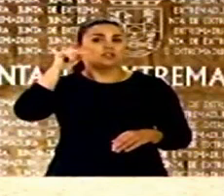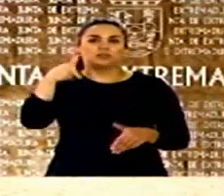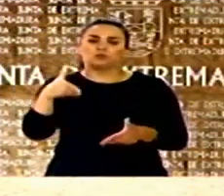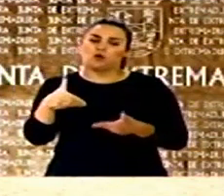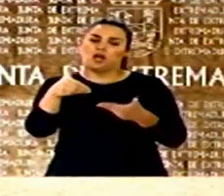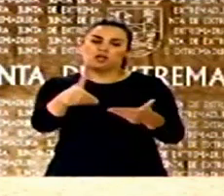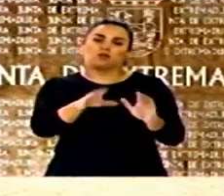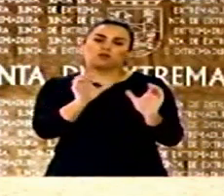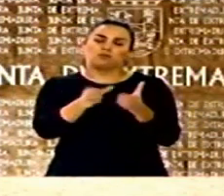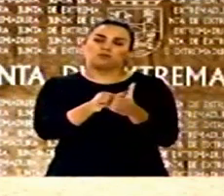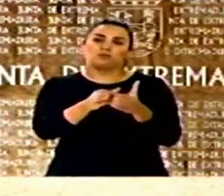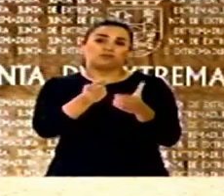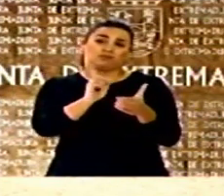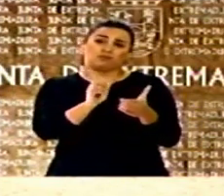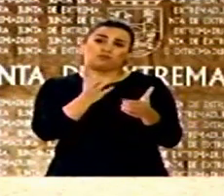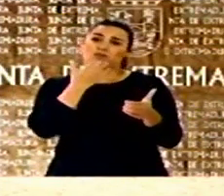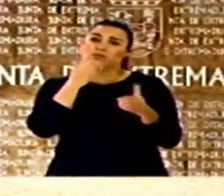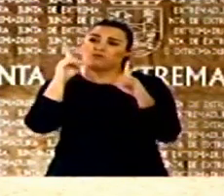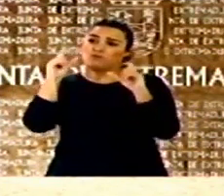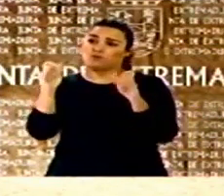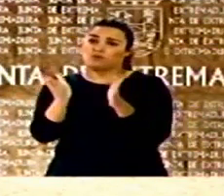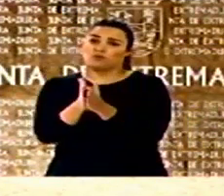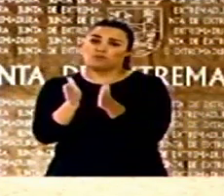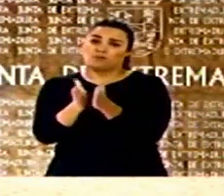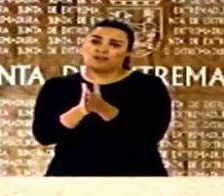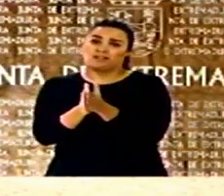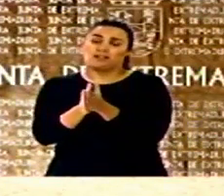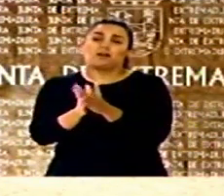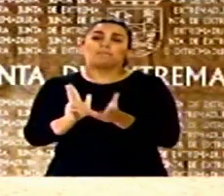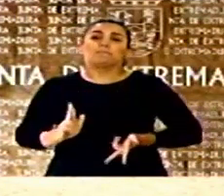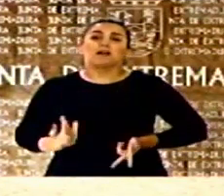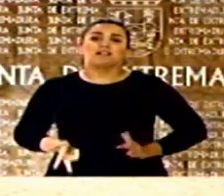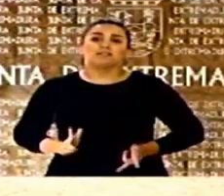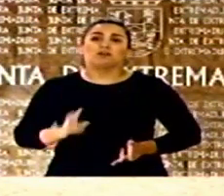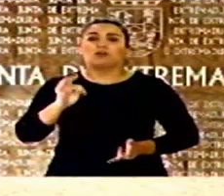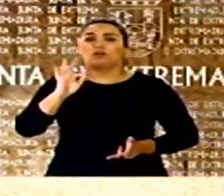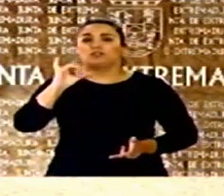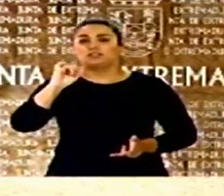no estoy en campaña. Yo estoy trabajando. Ya cuando llegue la campaña ya hablaremos.